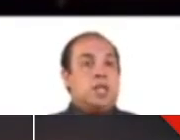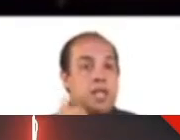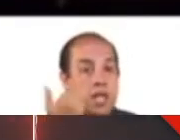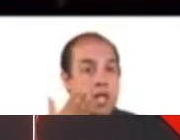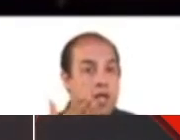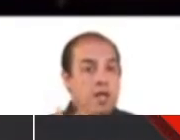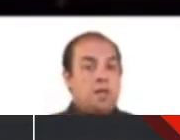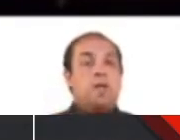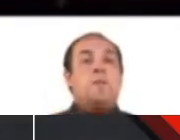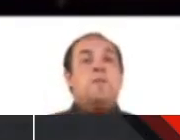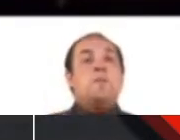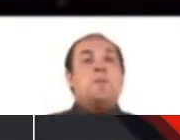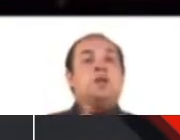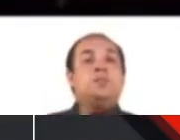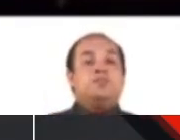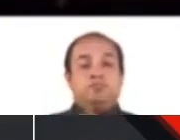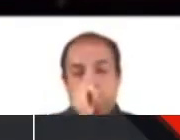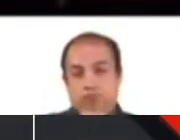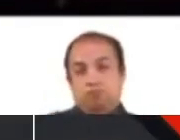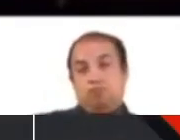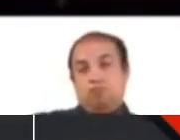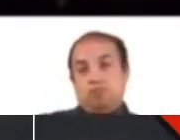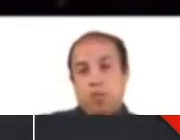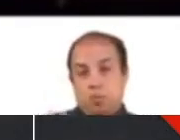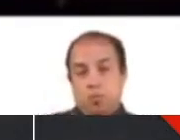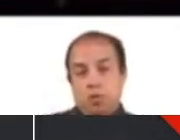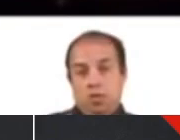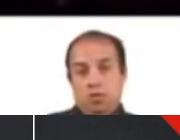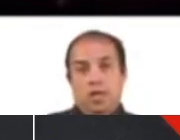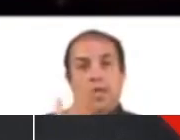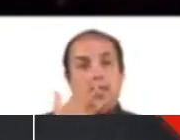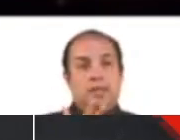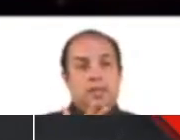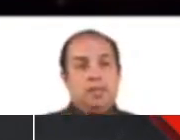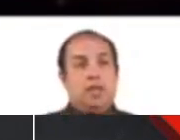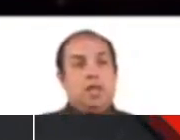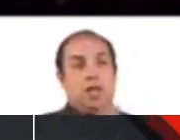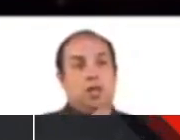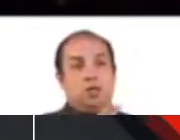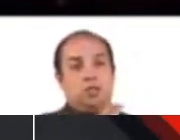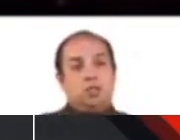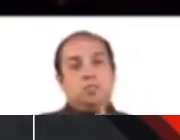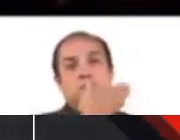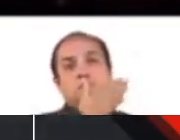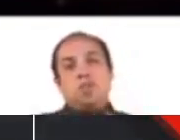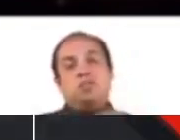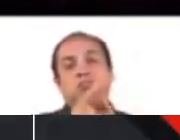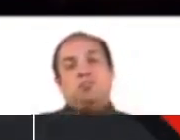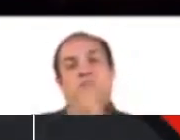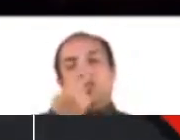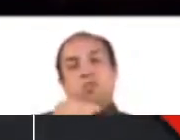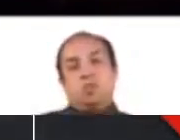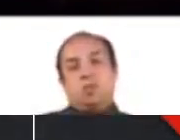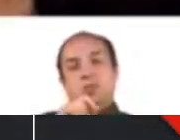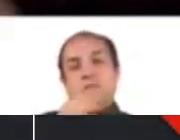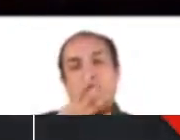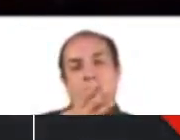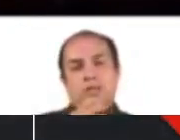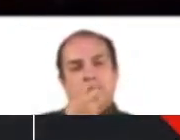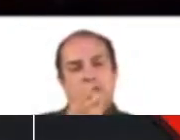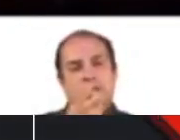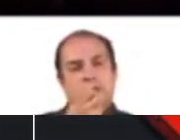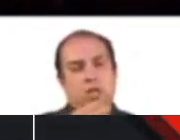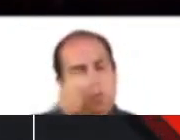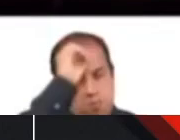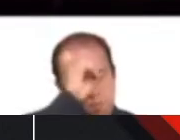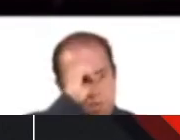gobierno, mencionaba que usted va a ser castigada electoralmente en 2024. Esa fue como la reacción que tuvo